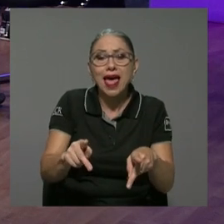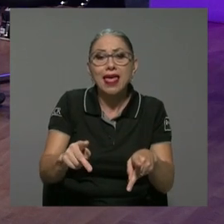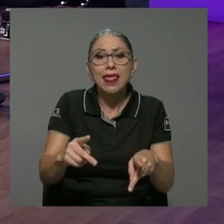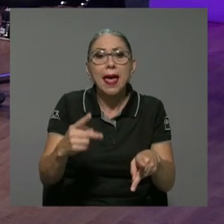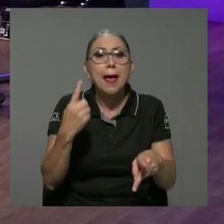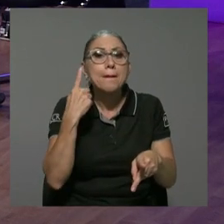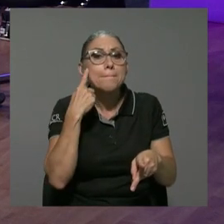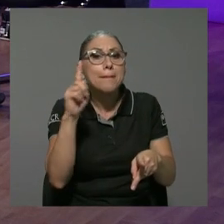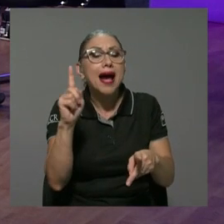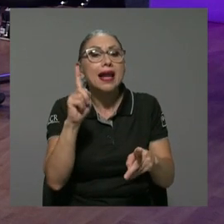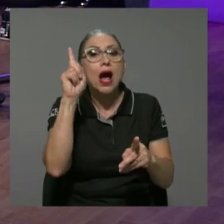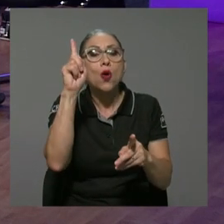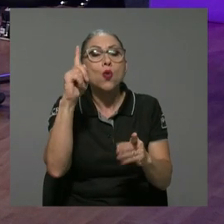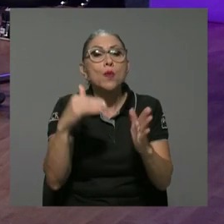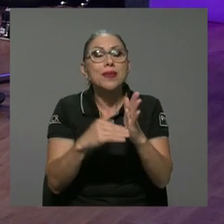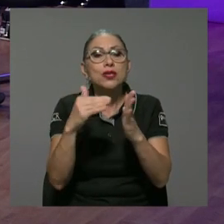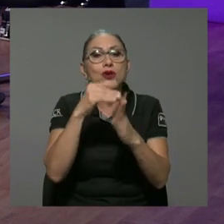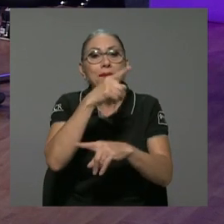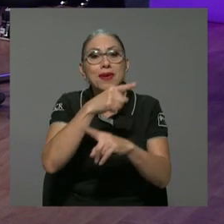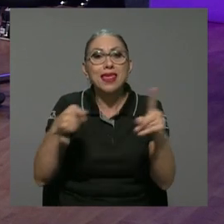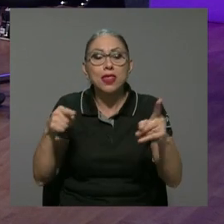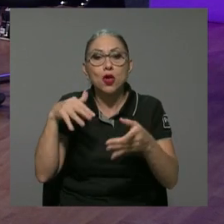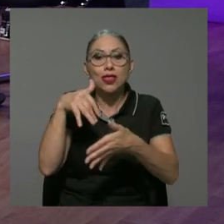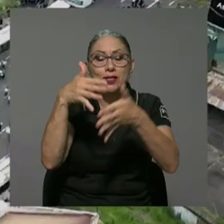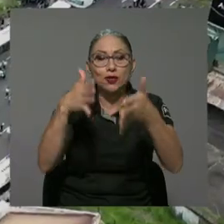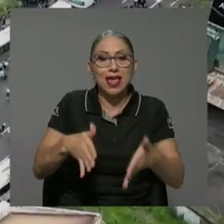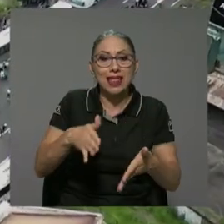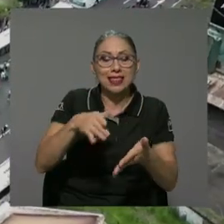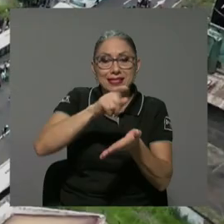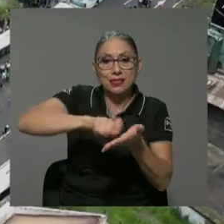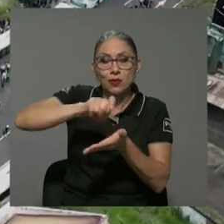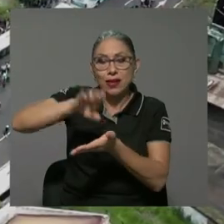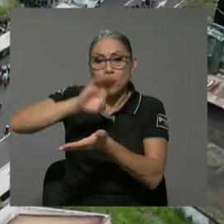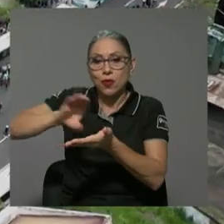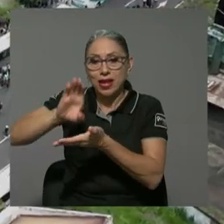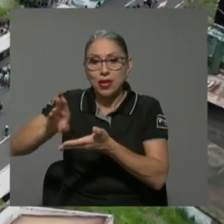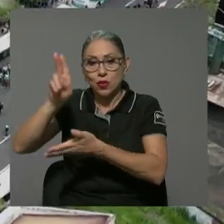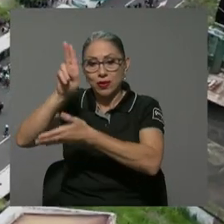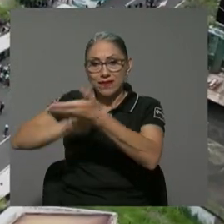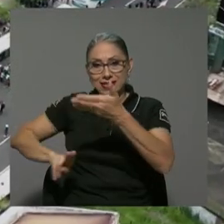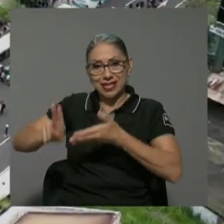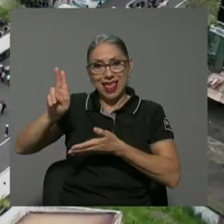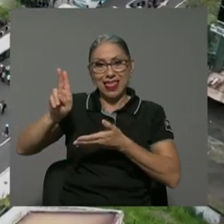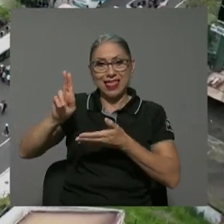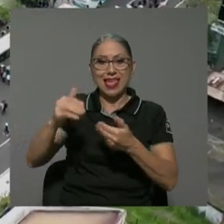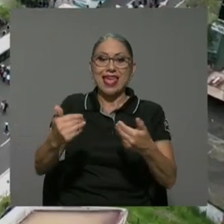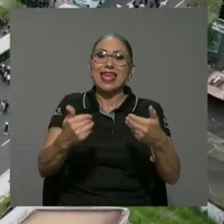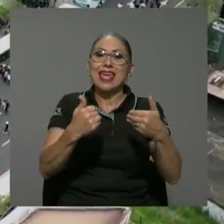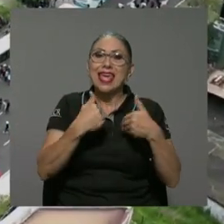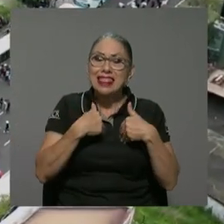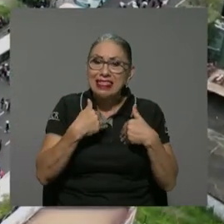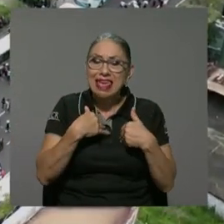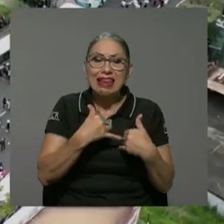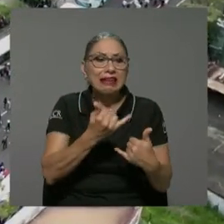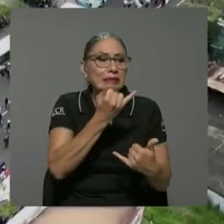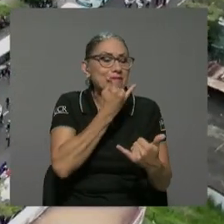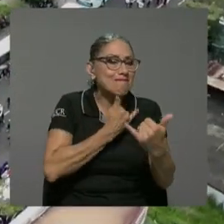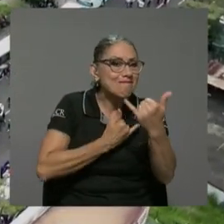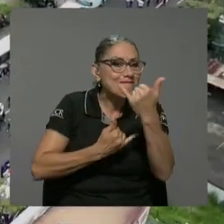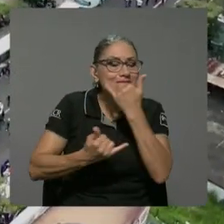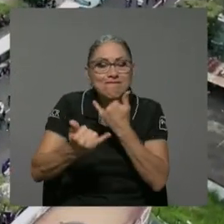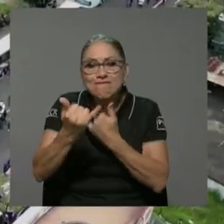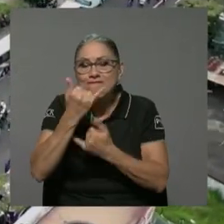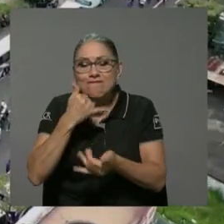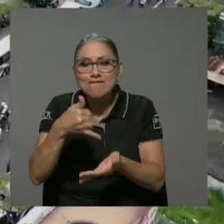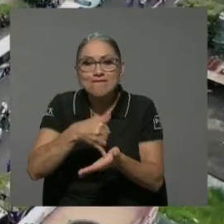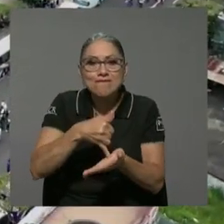de estudiantes de primaria, secundaria y universitarios, ¿verdad?, que tienen serias fallas en su formación, que